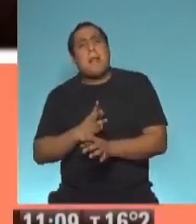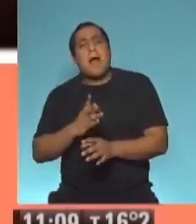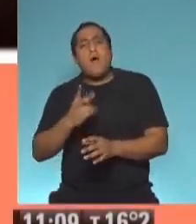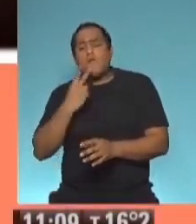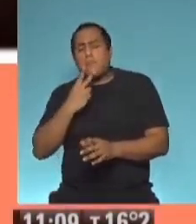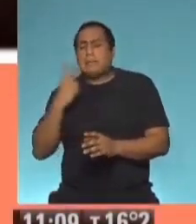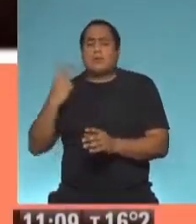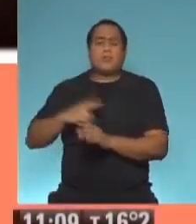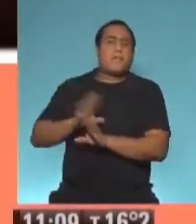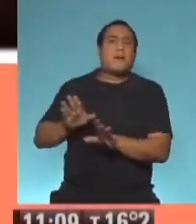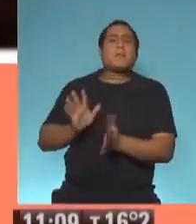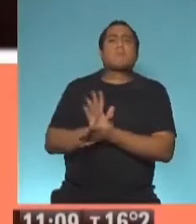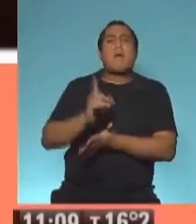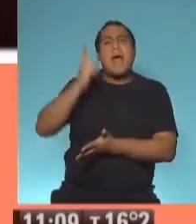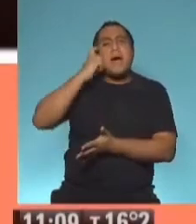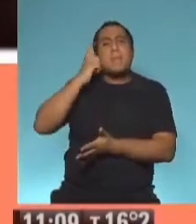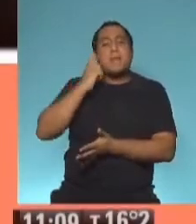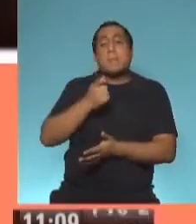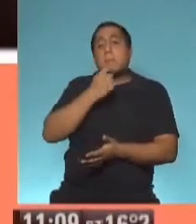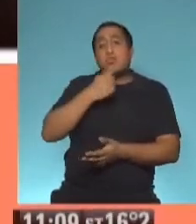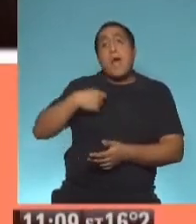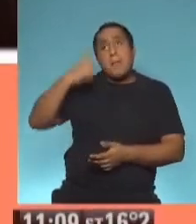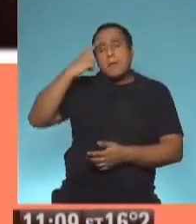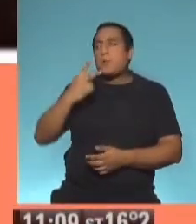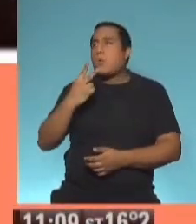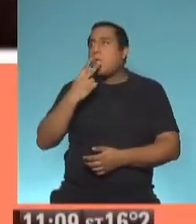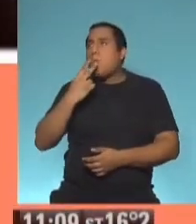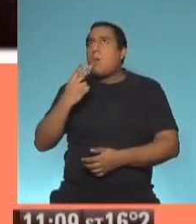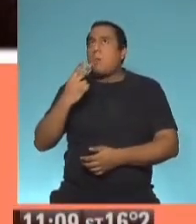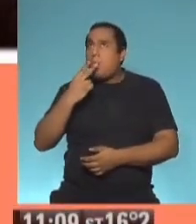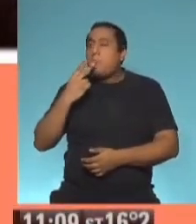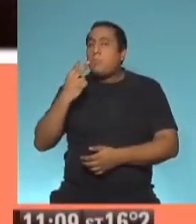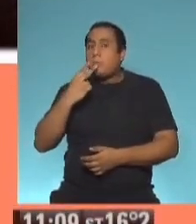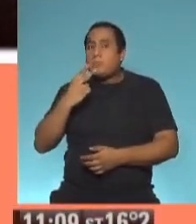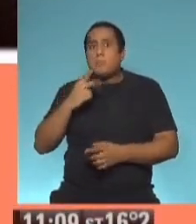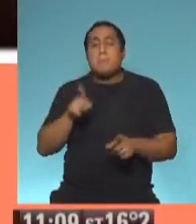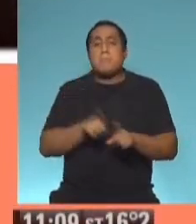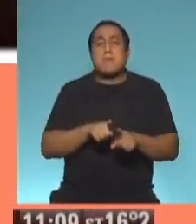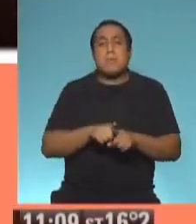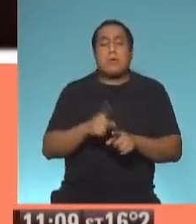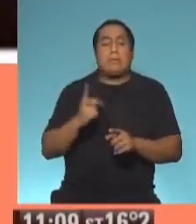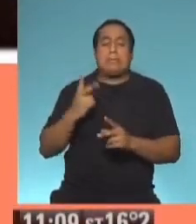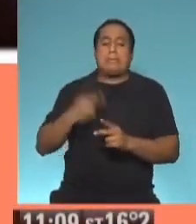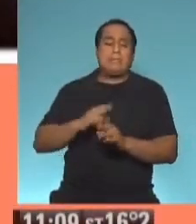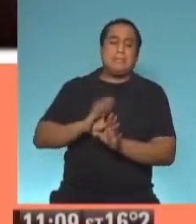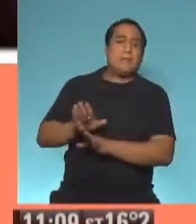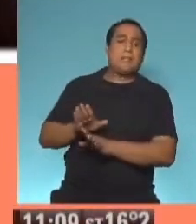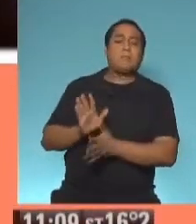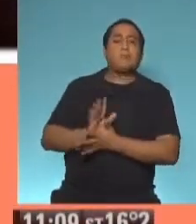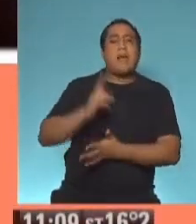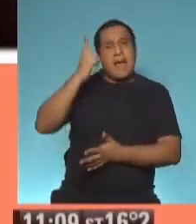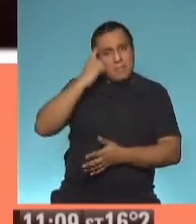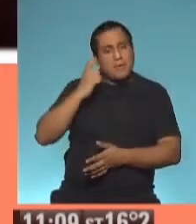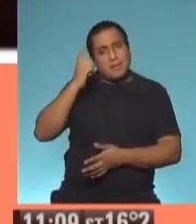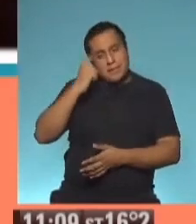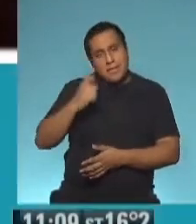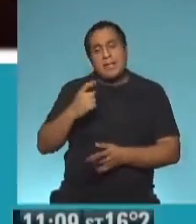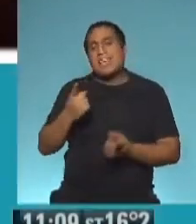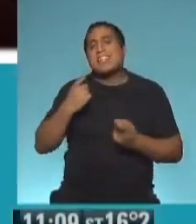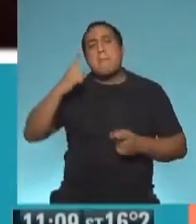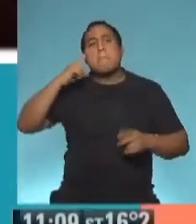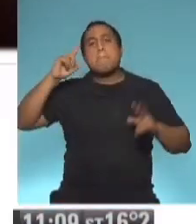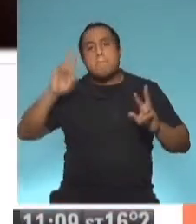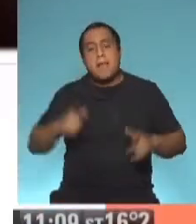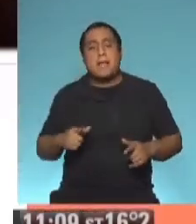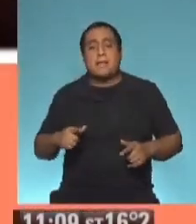aprendizaje, así como uno aprende a fumar, aprende a dejar de fumar. Y cada uno de los fallos ayuda a construir una estrategia para la próxima, y la mayoría de la gente